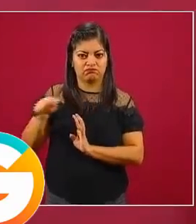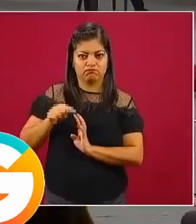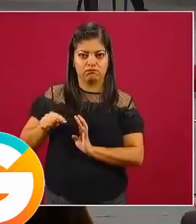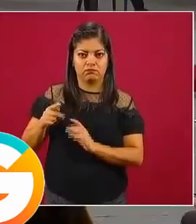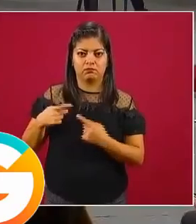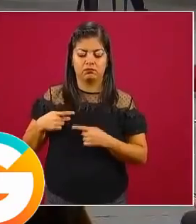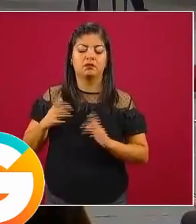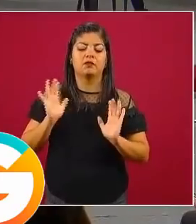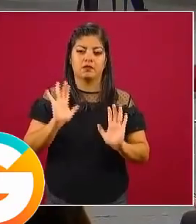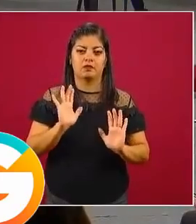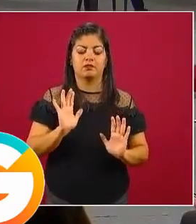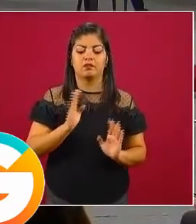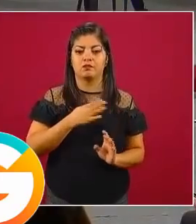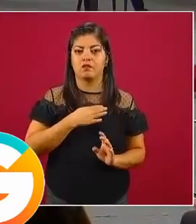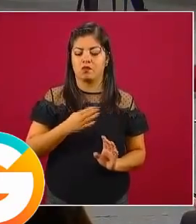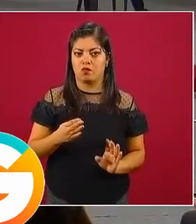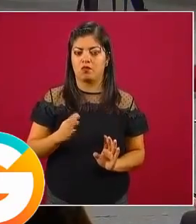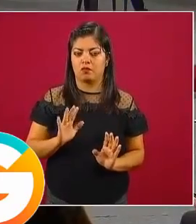bueno,